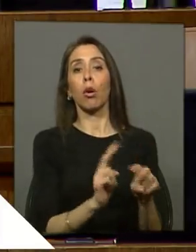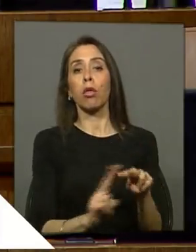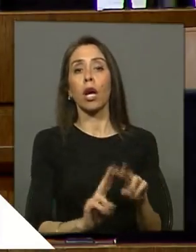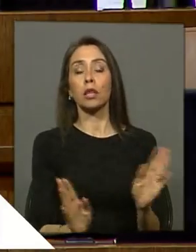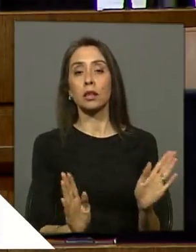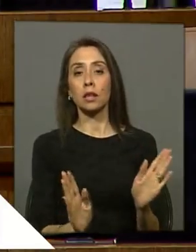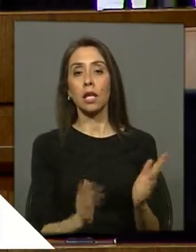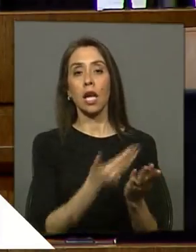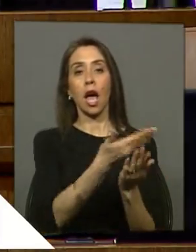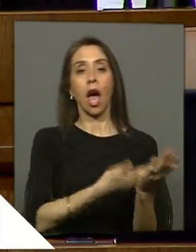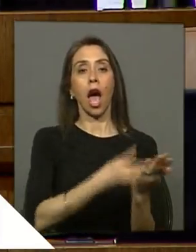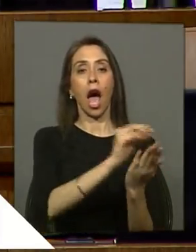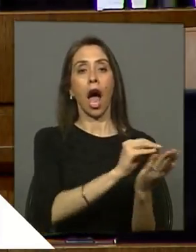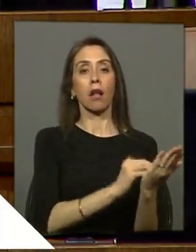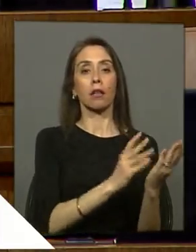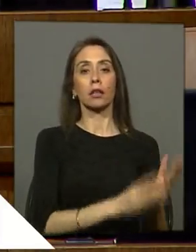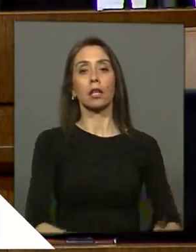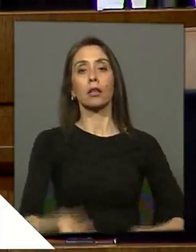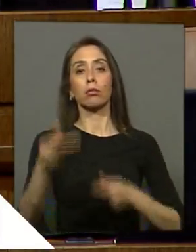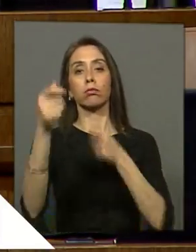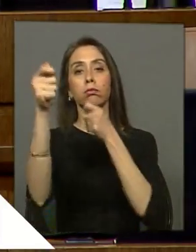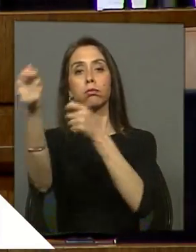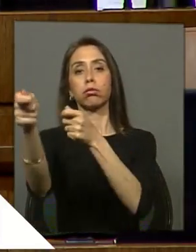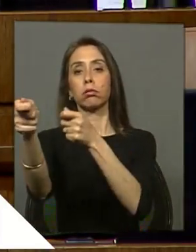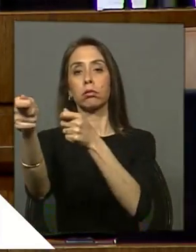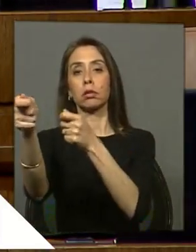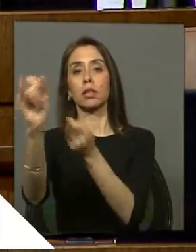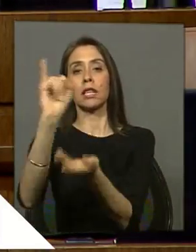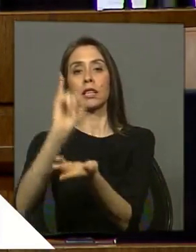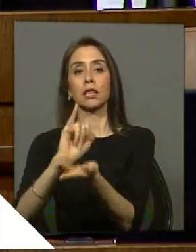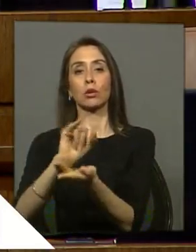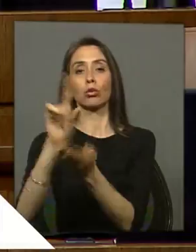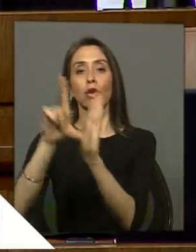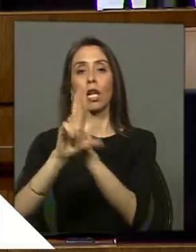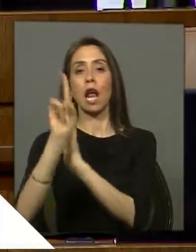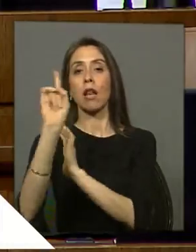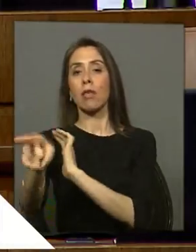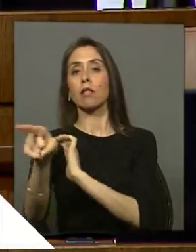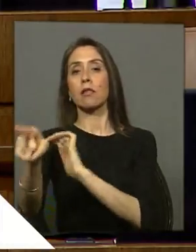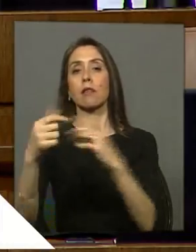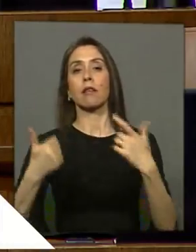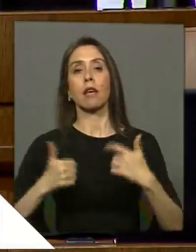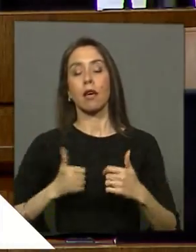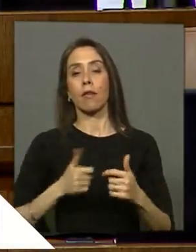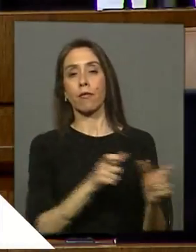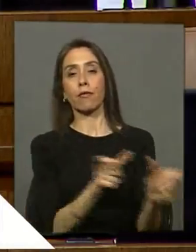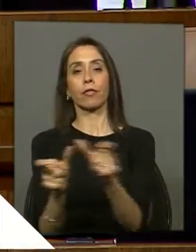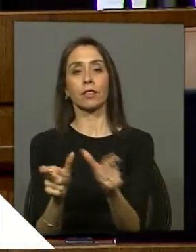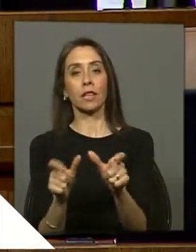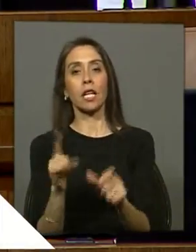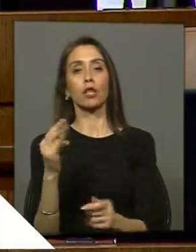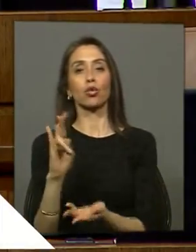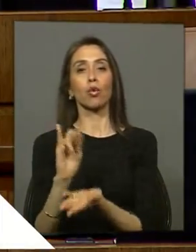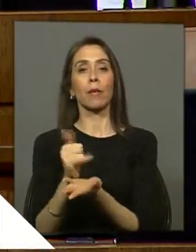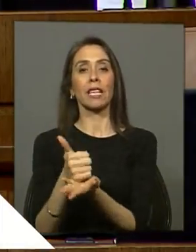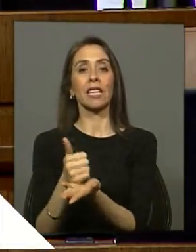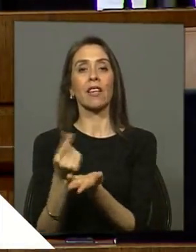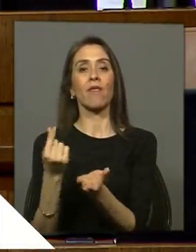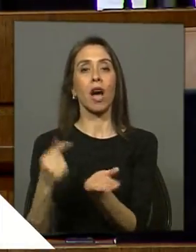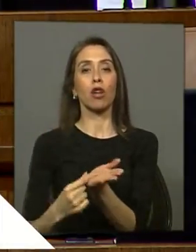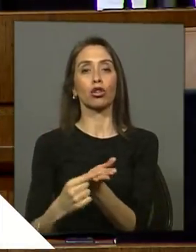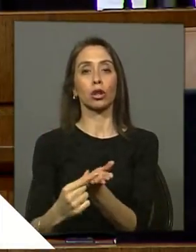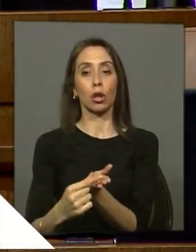elevar los antecedentes ante el órgano que le correspondía fiscalizar la superintendencia de valores y seguros